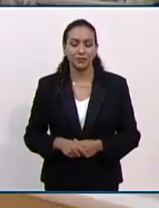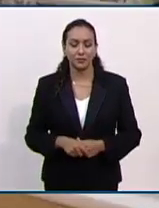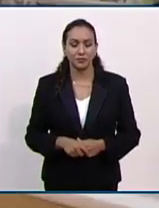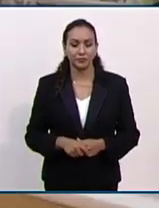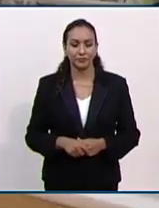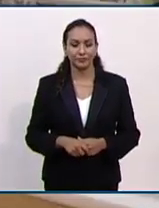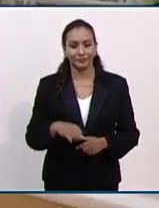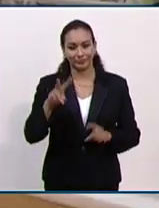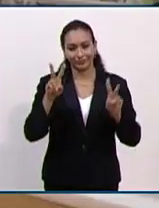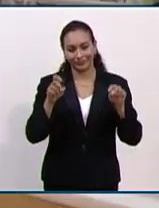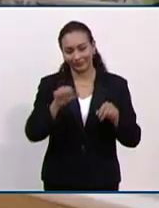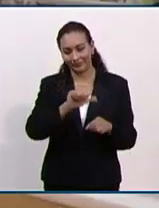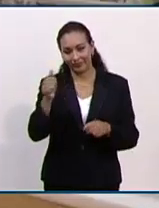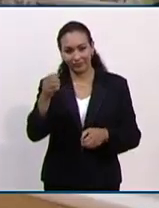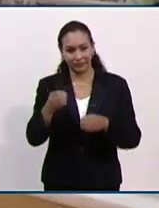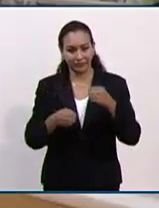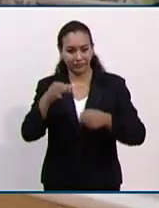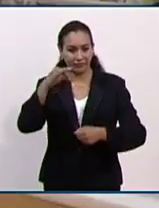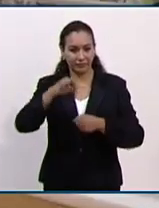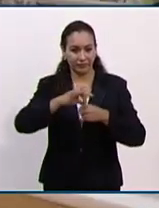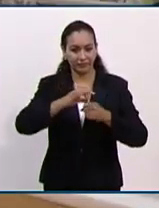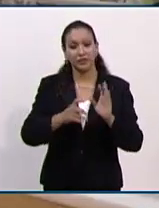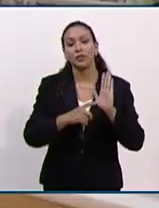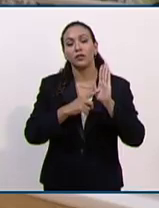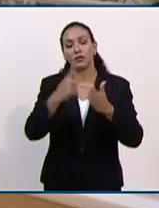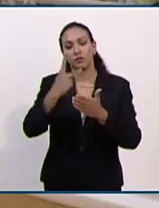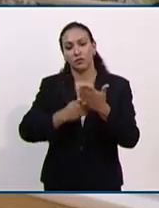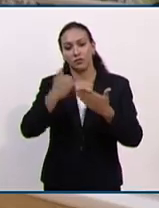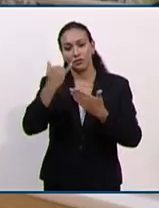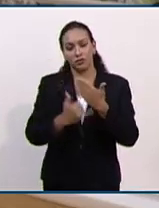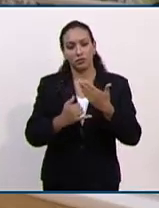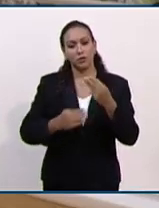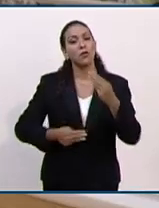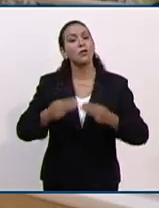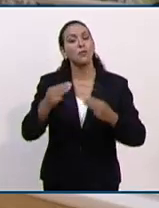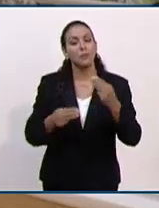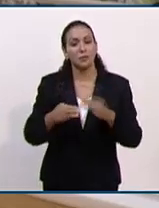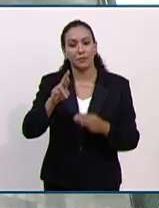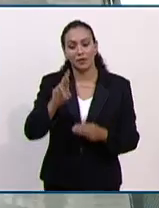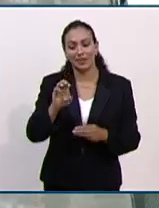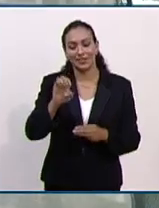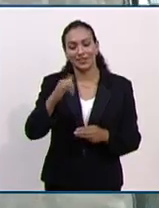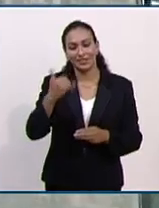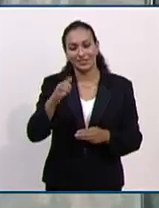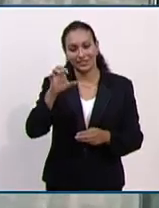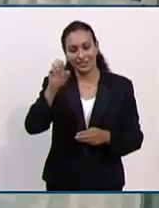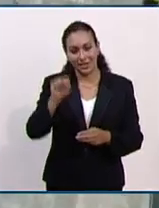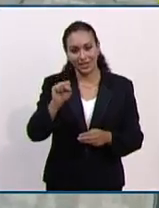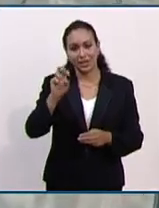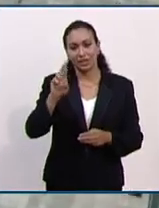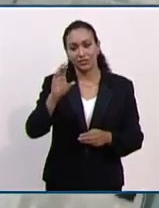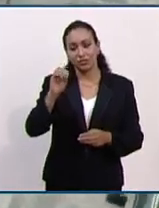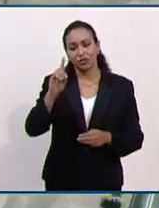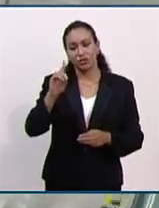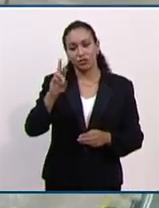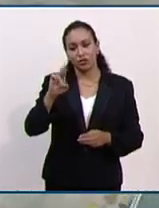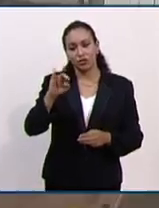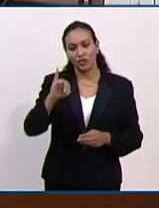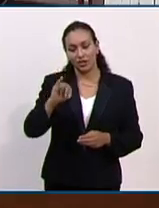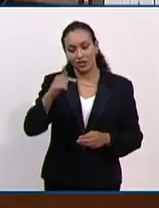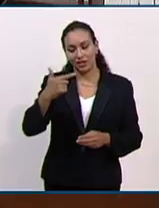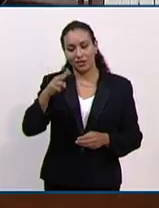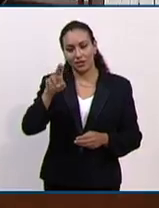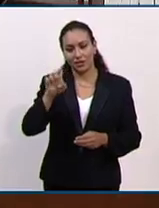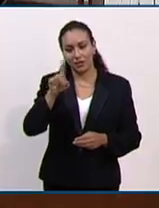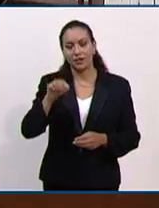Y en más temas, el Tribunal Electoral dio a conocer el proyecto del magistrado Reyes Rodríguez Mondragón, con el que propone resolver